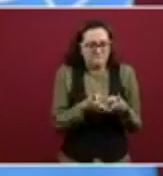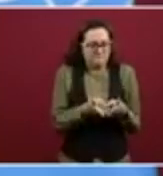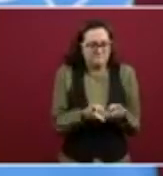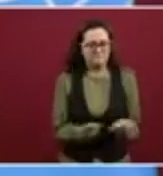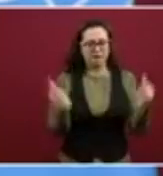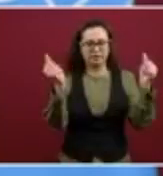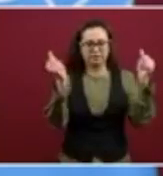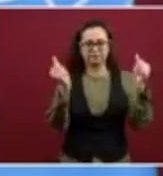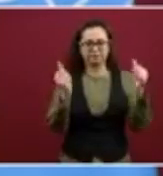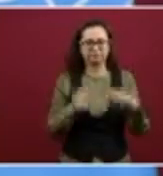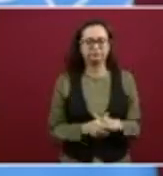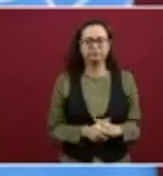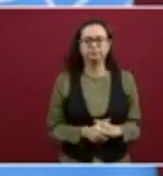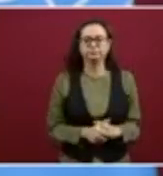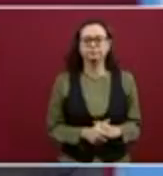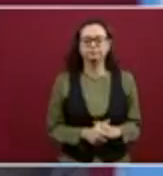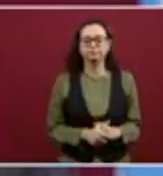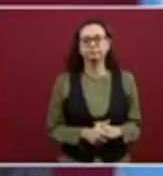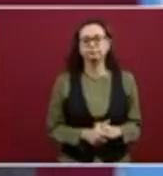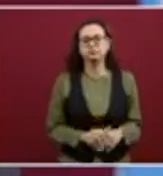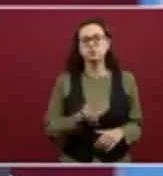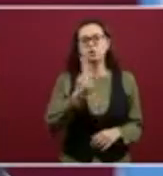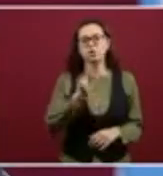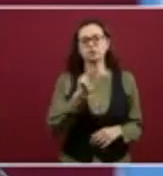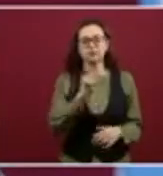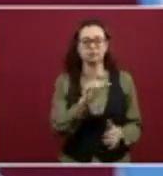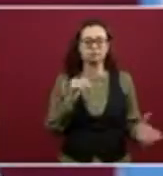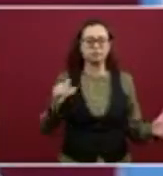Se robaban 80 mil